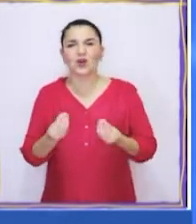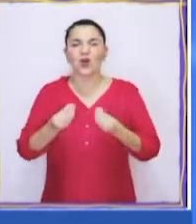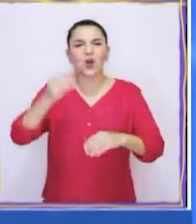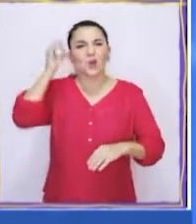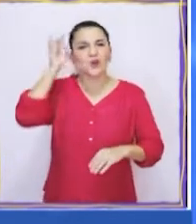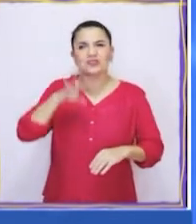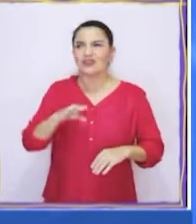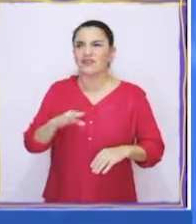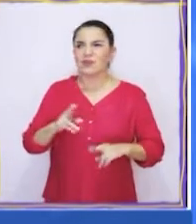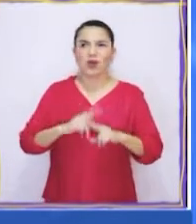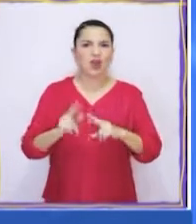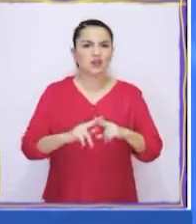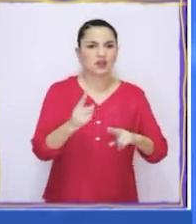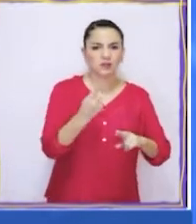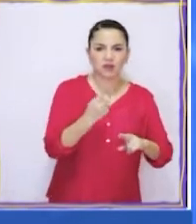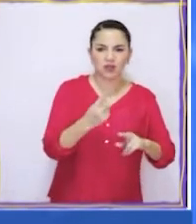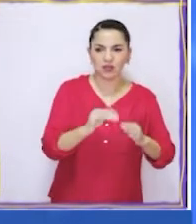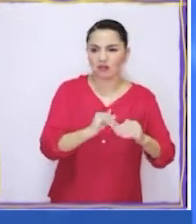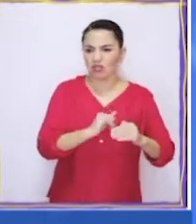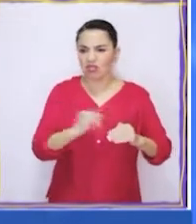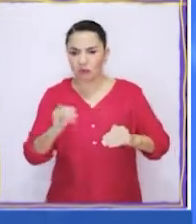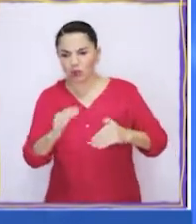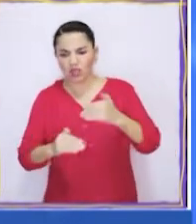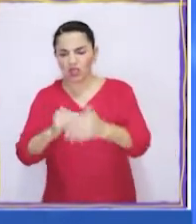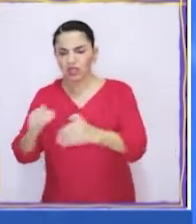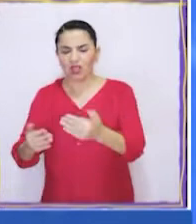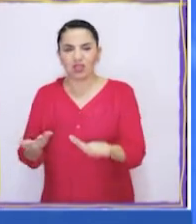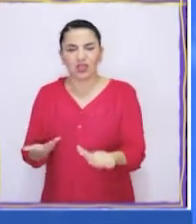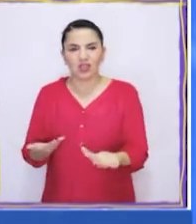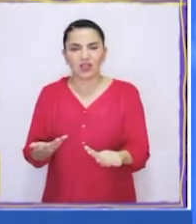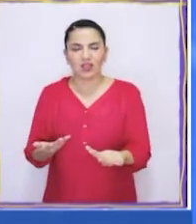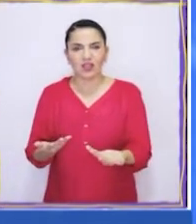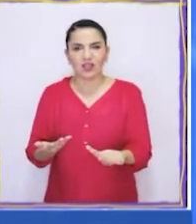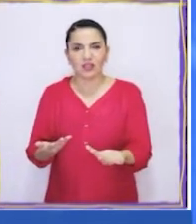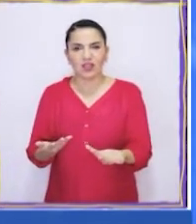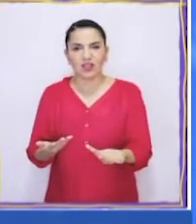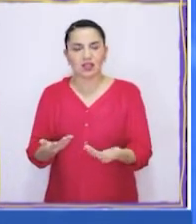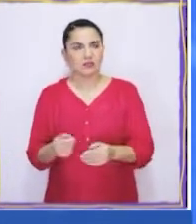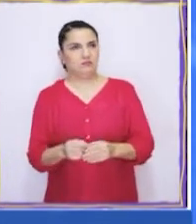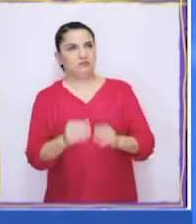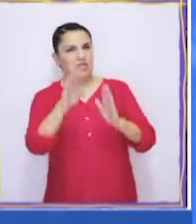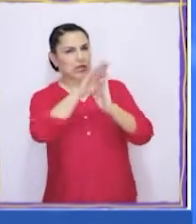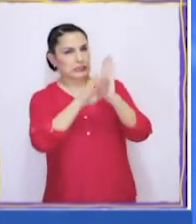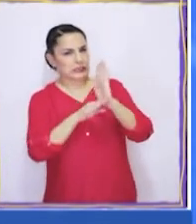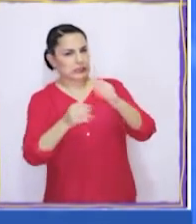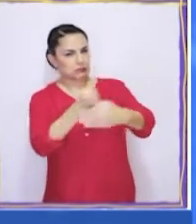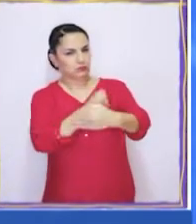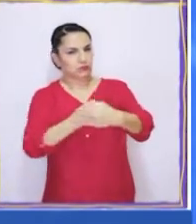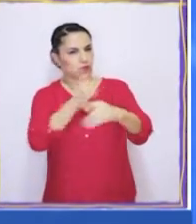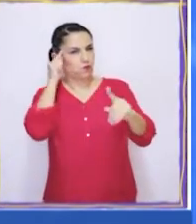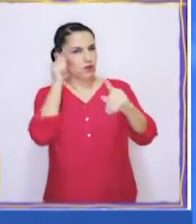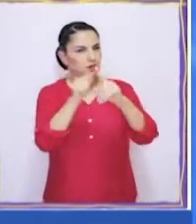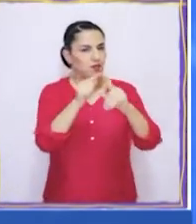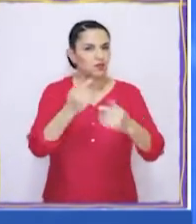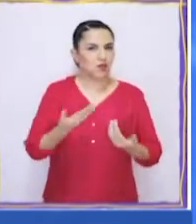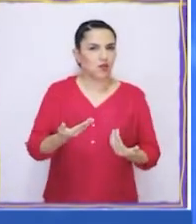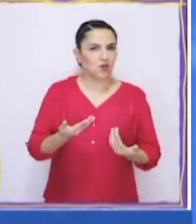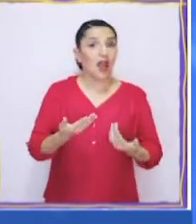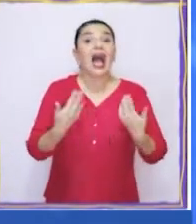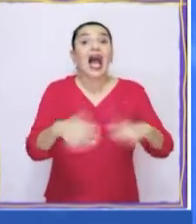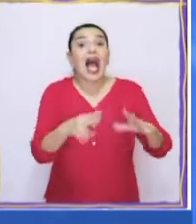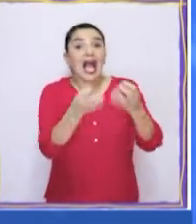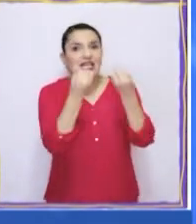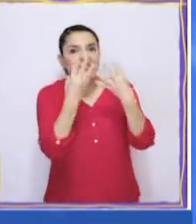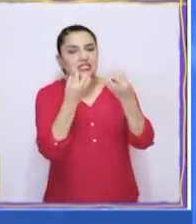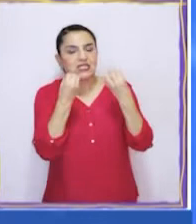sabemos que hacemos primero el que hacemos después pensemos cuál era el propósito de la receta tal cual y